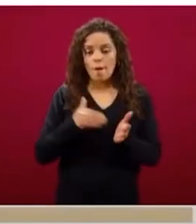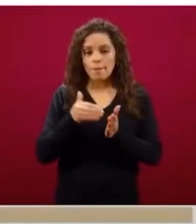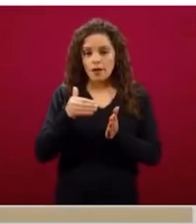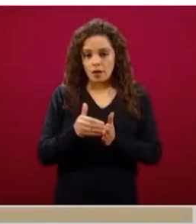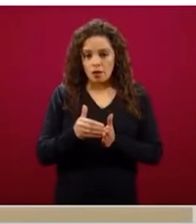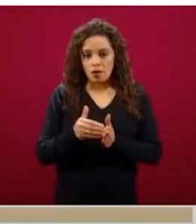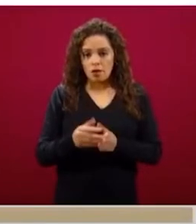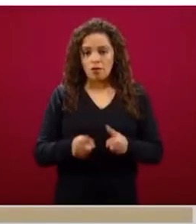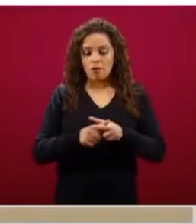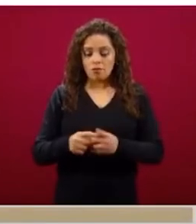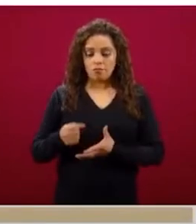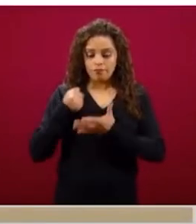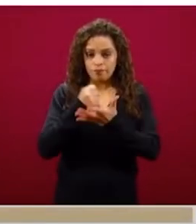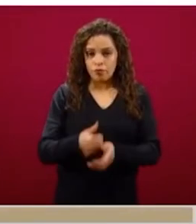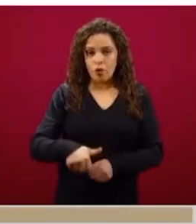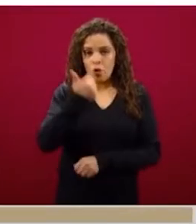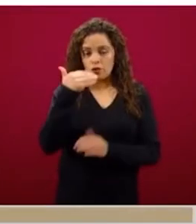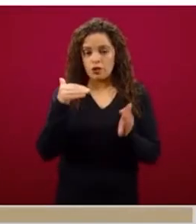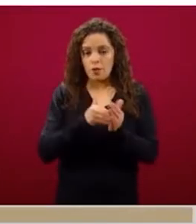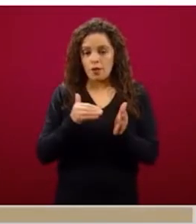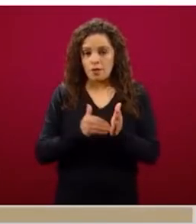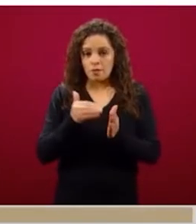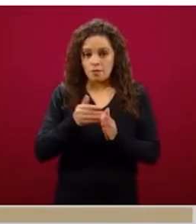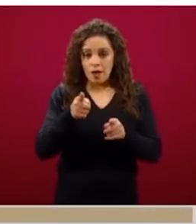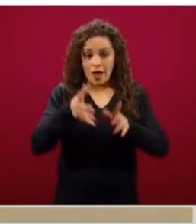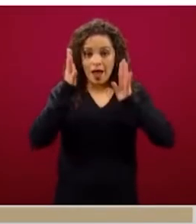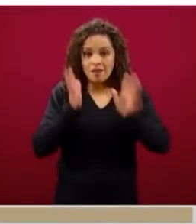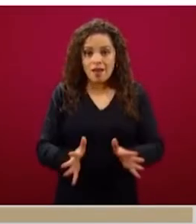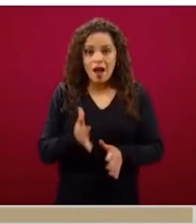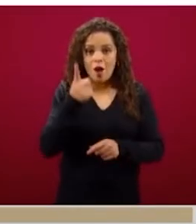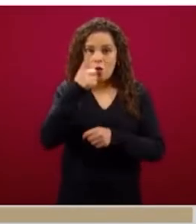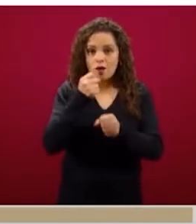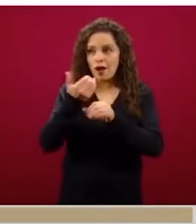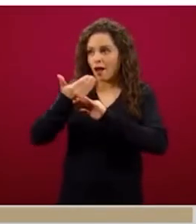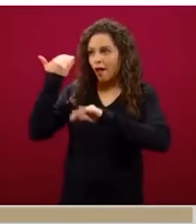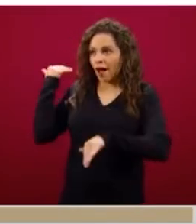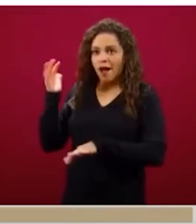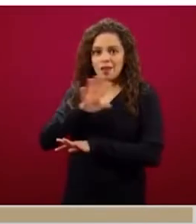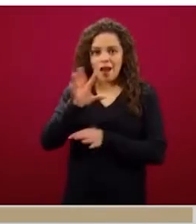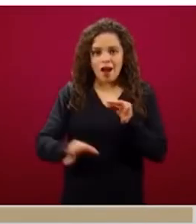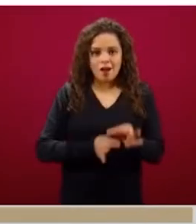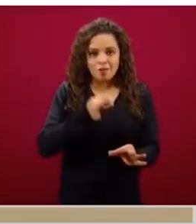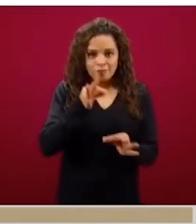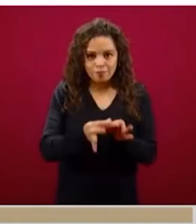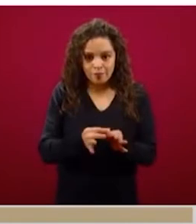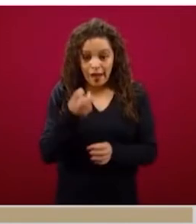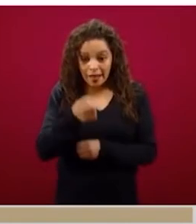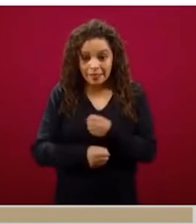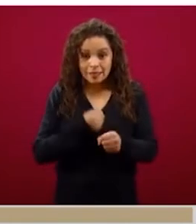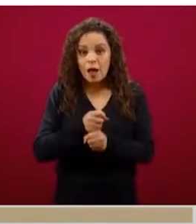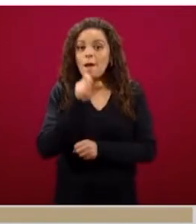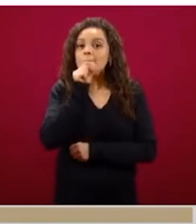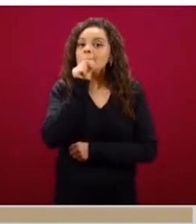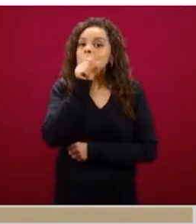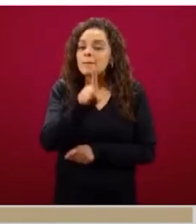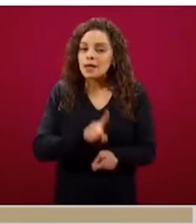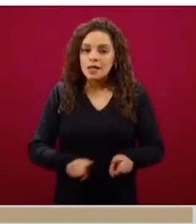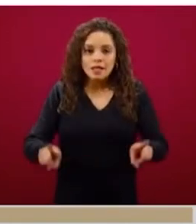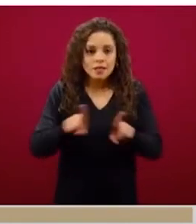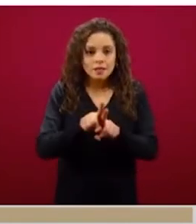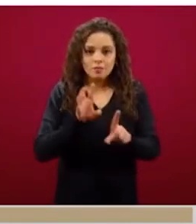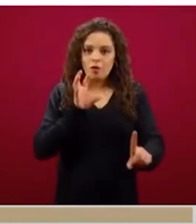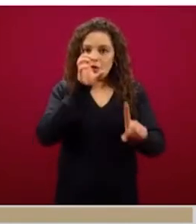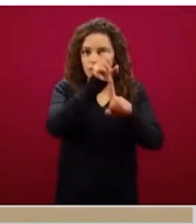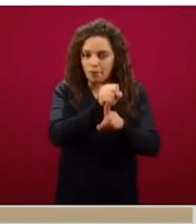11.000 millones y eso lo cumplimos el año pasado este año tenemos las mismas metas y qué avances hemos tenido del